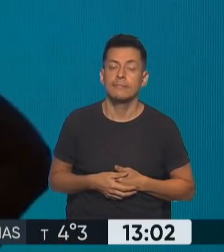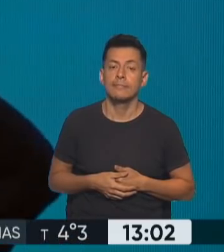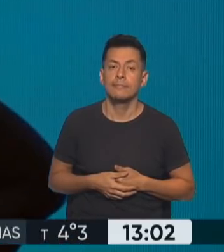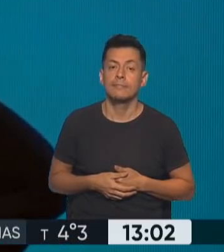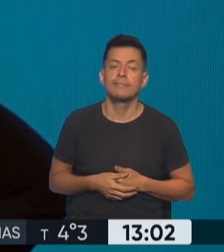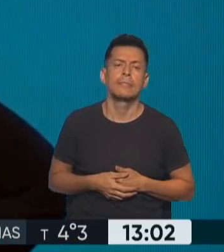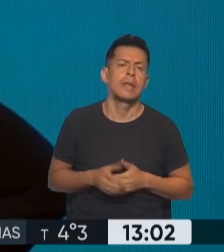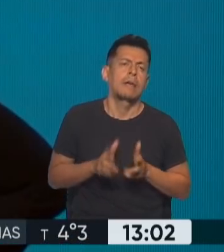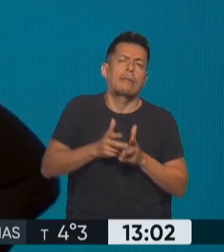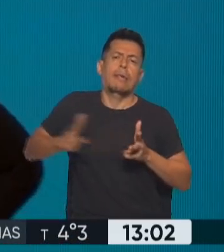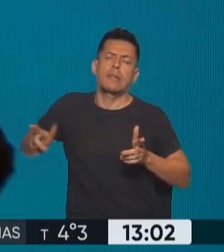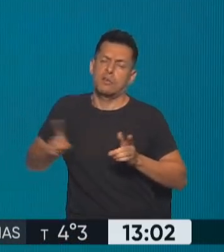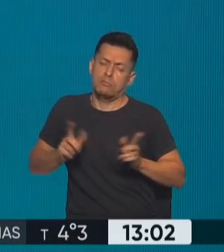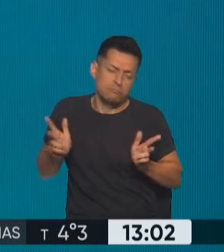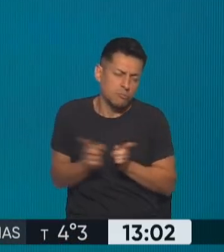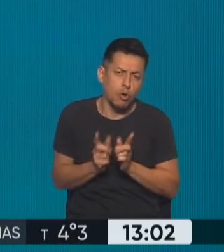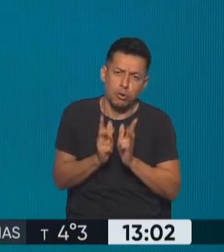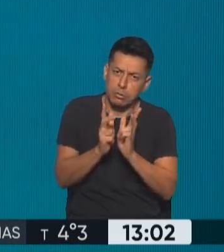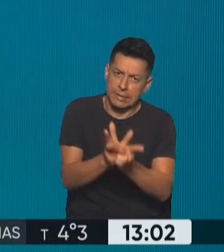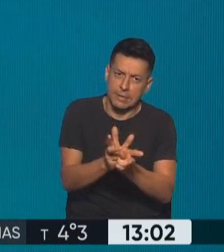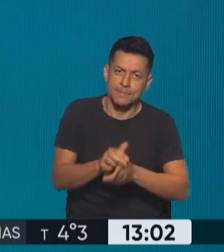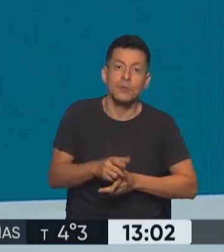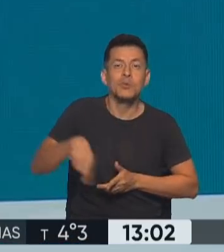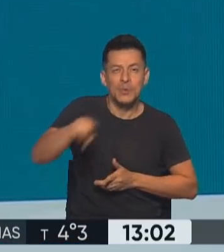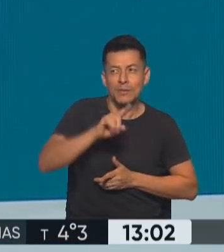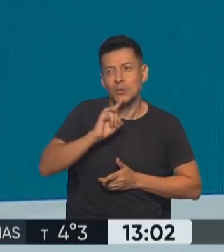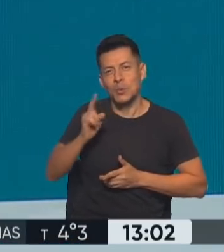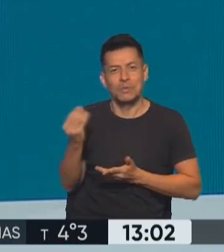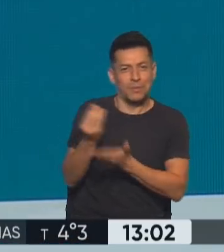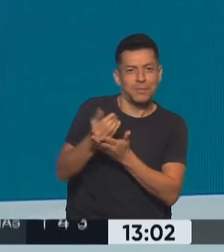y para no extenderme demasiado y que puedan sesionar.